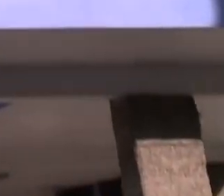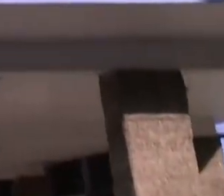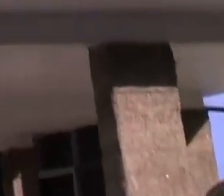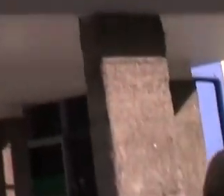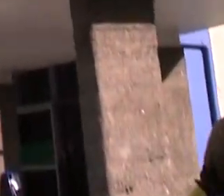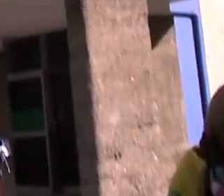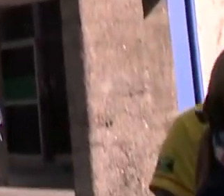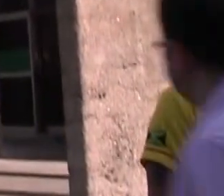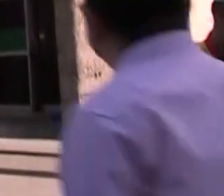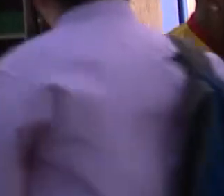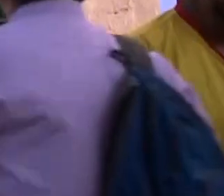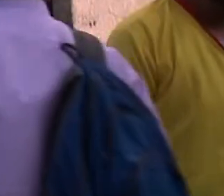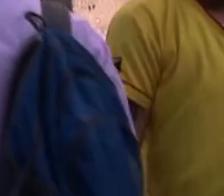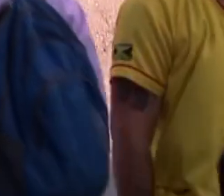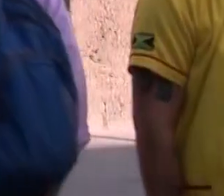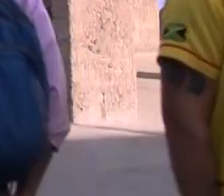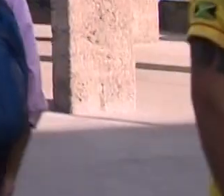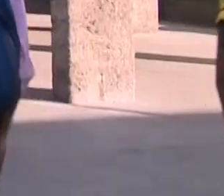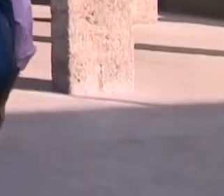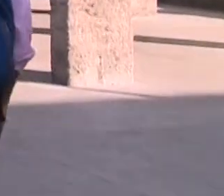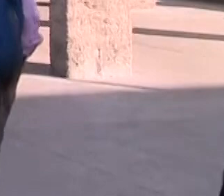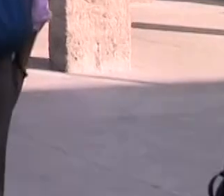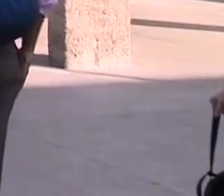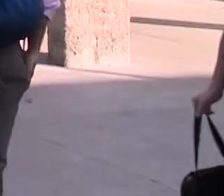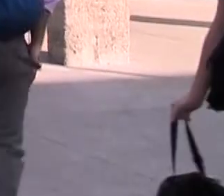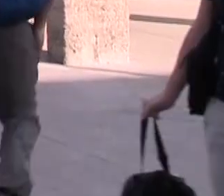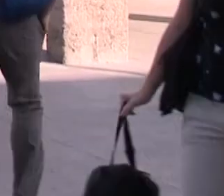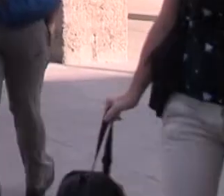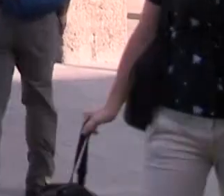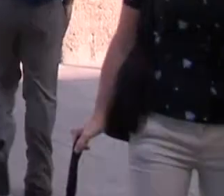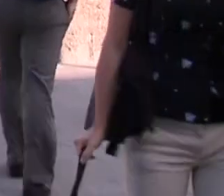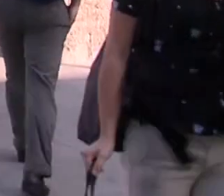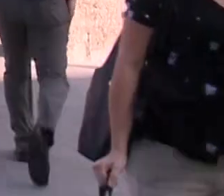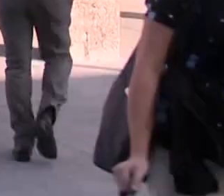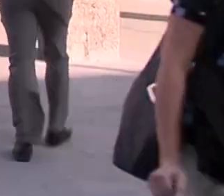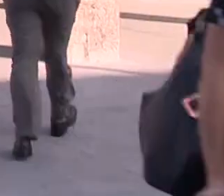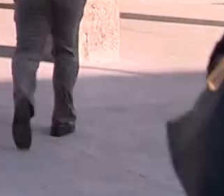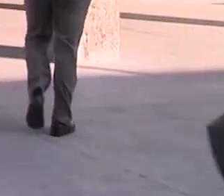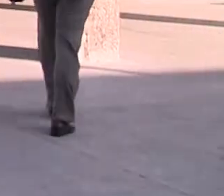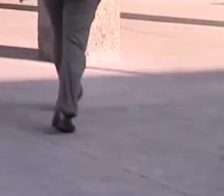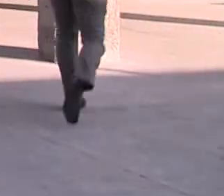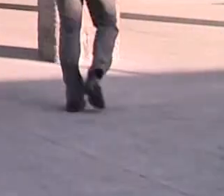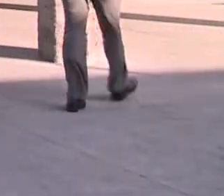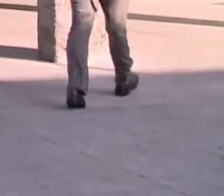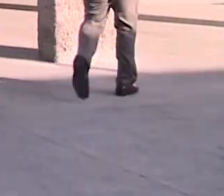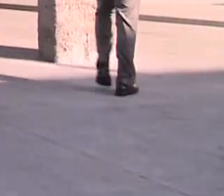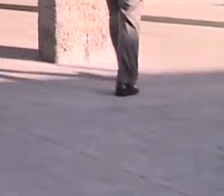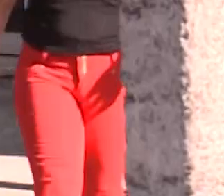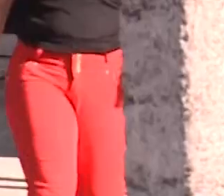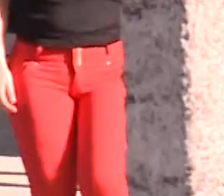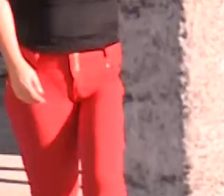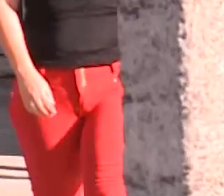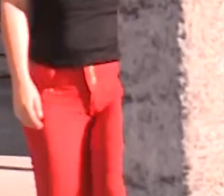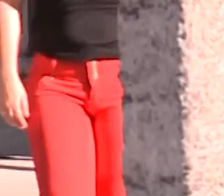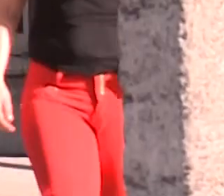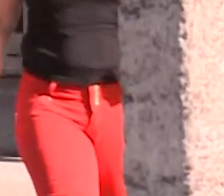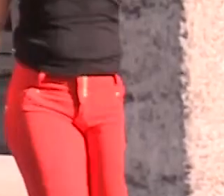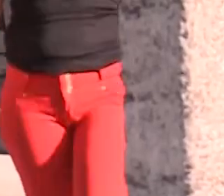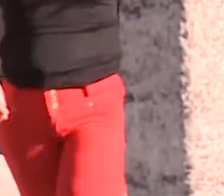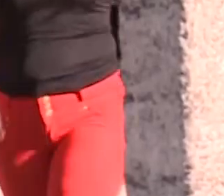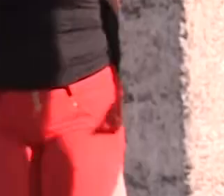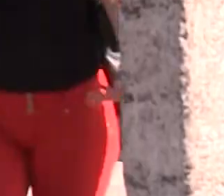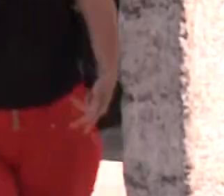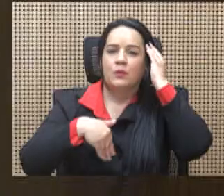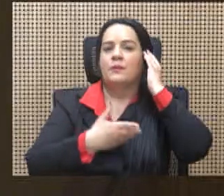18 de agosto del 2022 muestra que los datos financieros no son confiables no se puede hacer inversión sin recursos